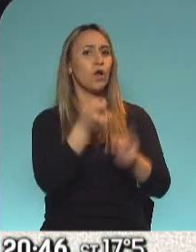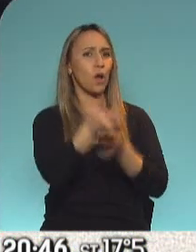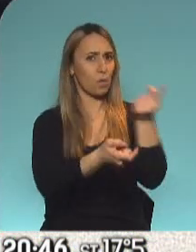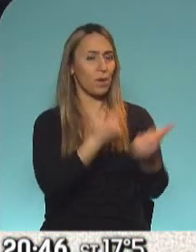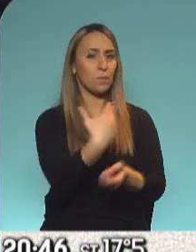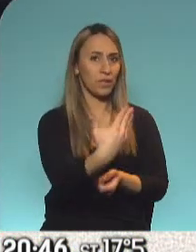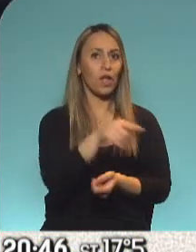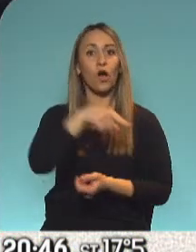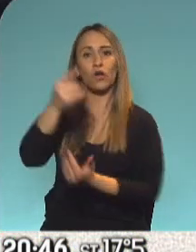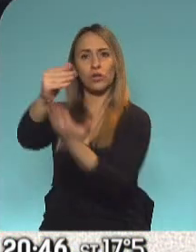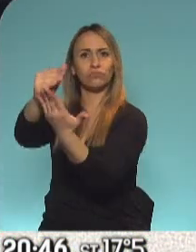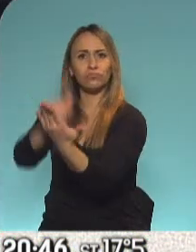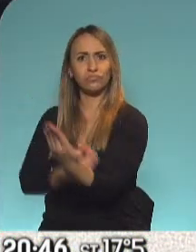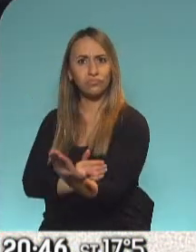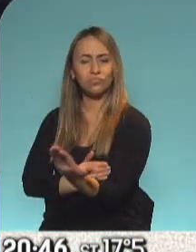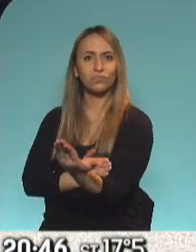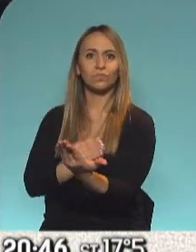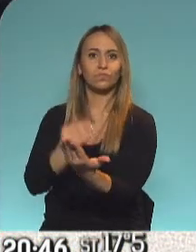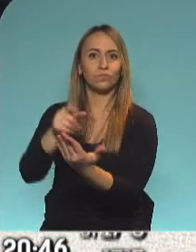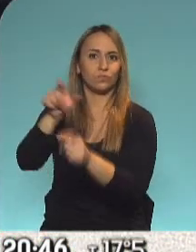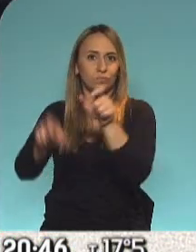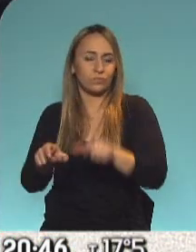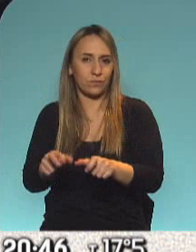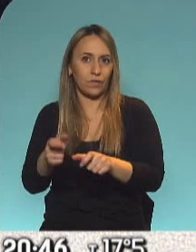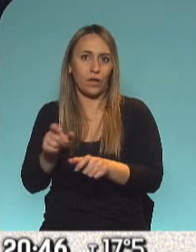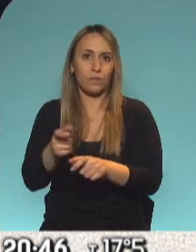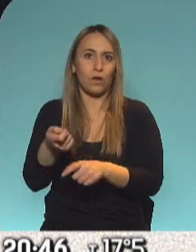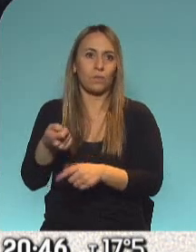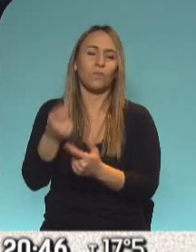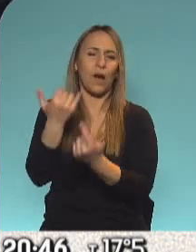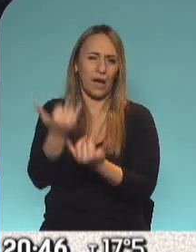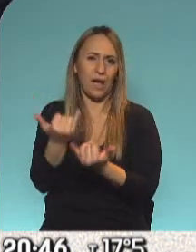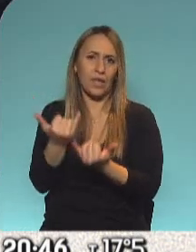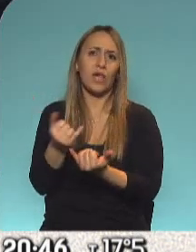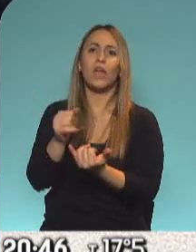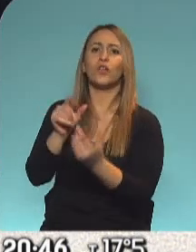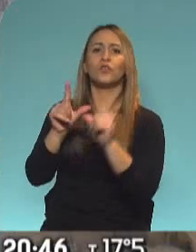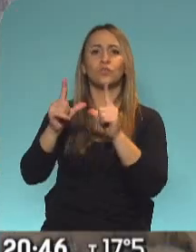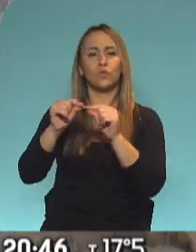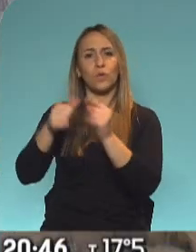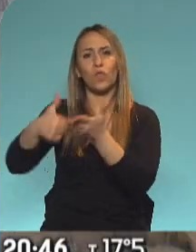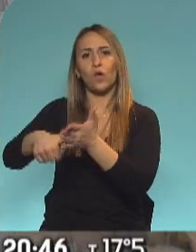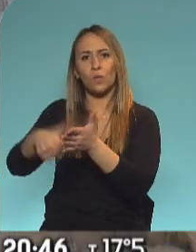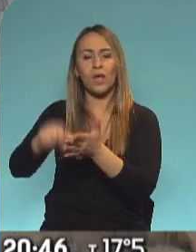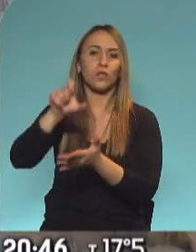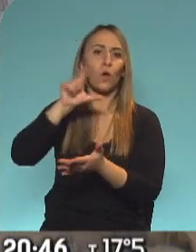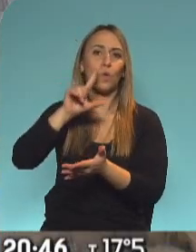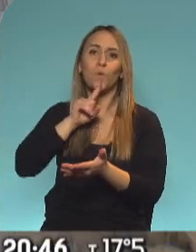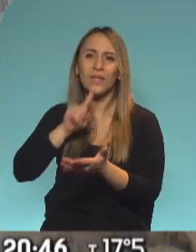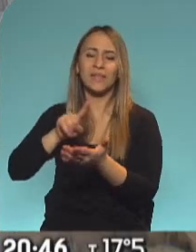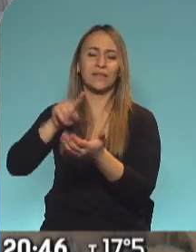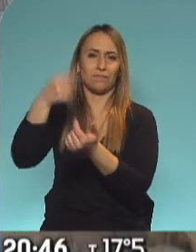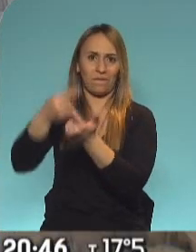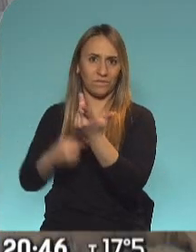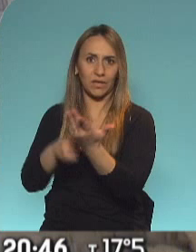listado tras ese entrecruzamiento de datos que están los números de documentos, los quits de las, y los quits de las personas que no pueden comprar. Ahora,